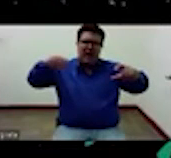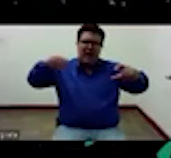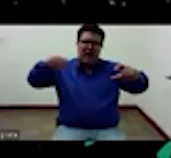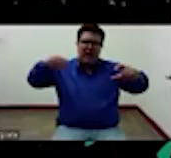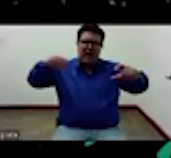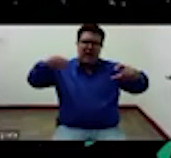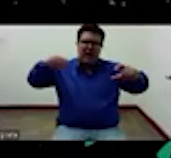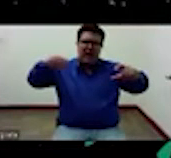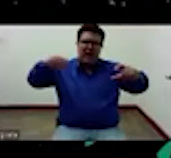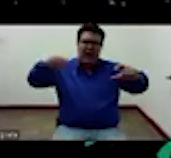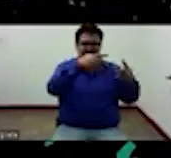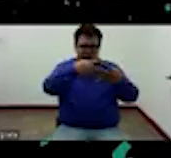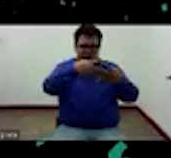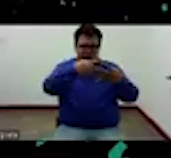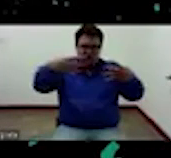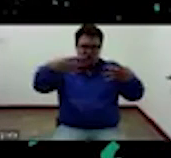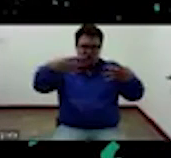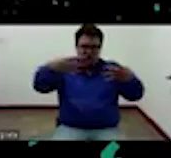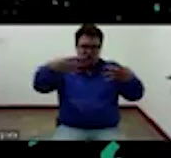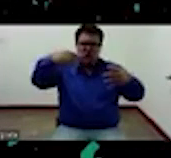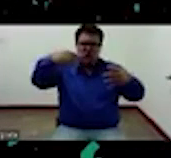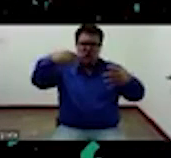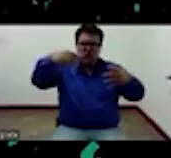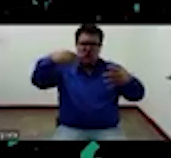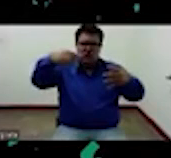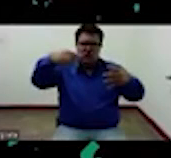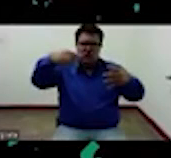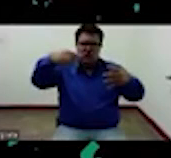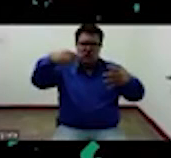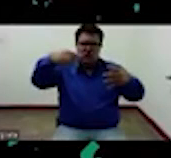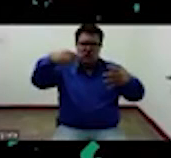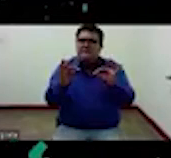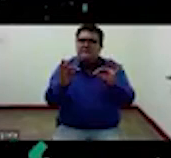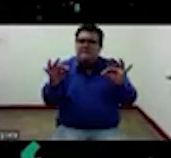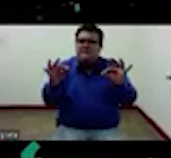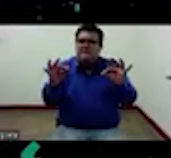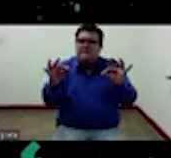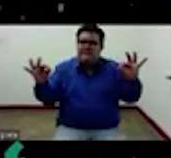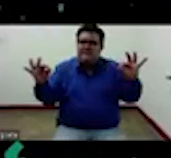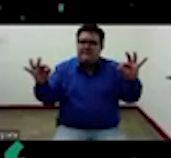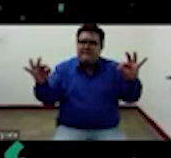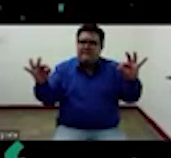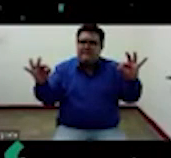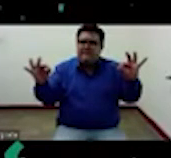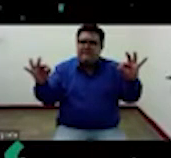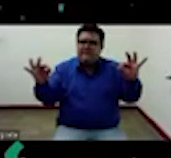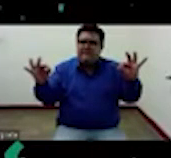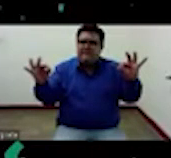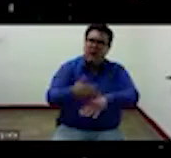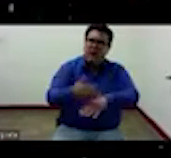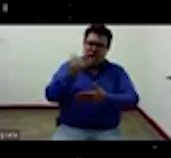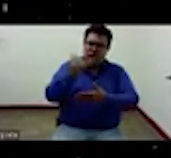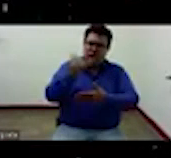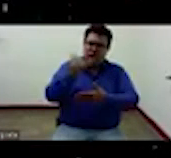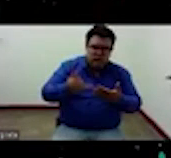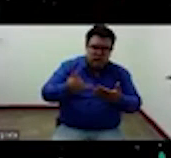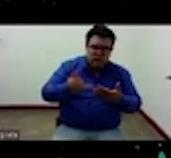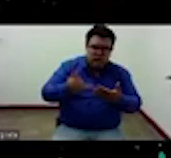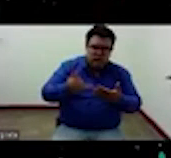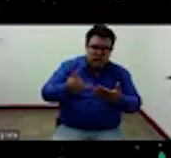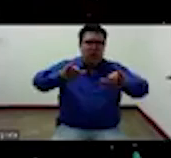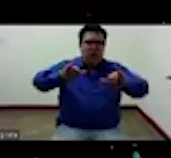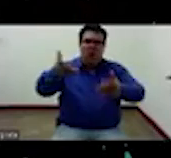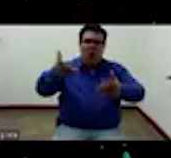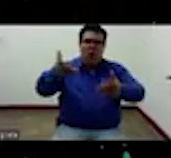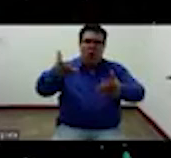sonora, pero es completamente silenciosa. Y luego el dispositivo con el que dibujo se silencia, ¿no? Ya no vuelve a dibujar. Entonces es un